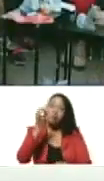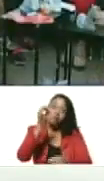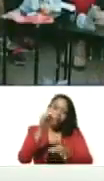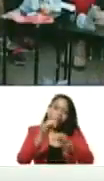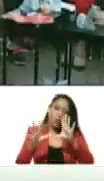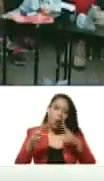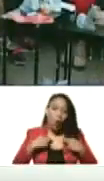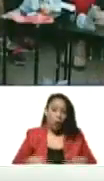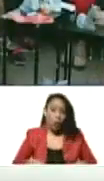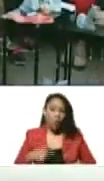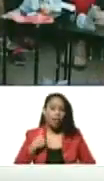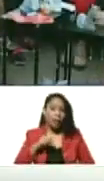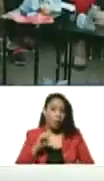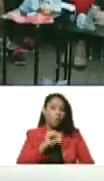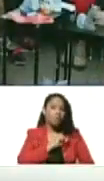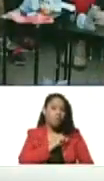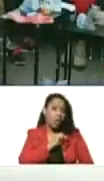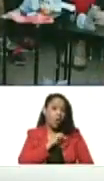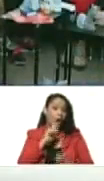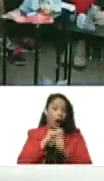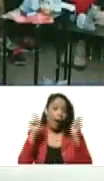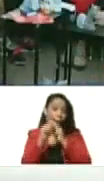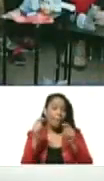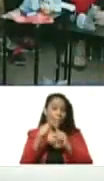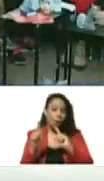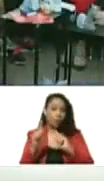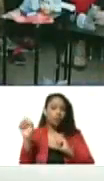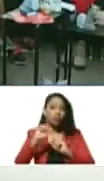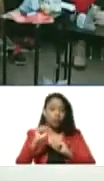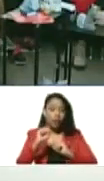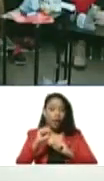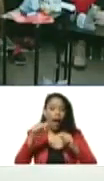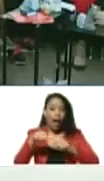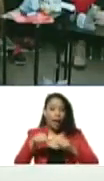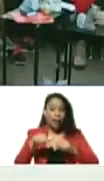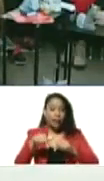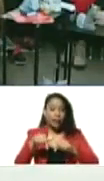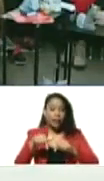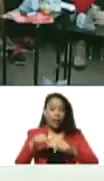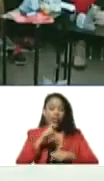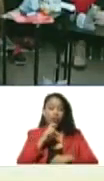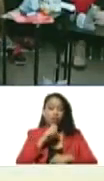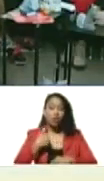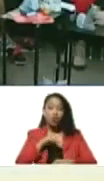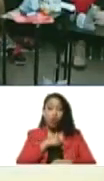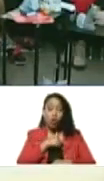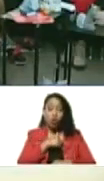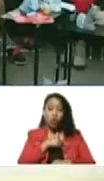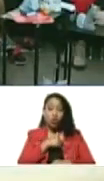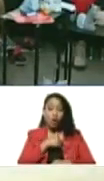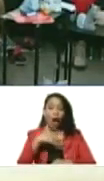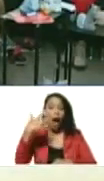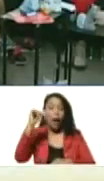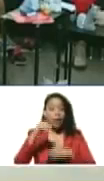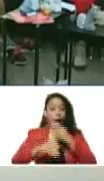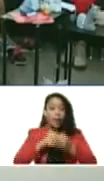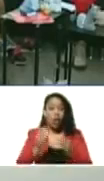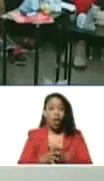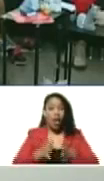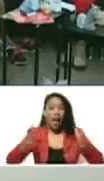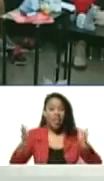seres humanos tenemos miedo a los cambios, pero precisamente en esta coyuntura, señor presidente, es que nosotros nos estamos haciendo